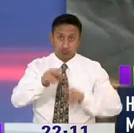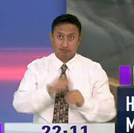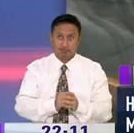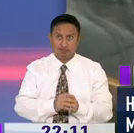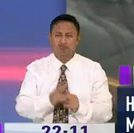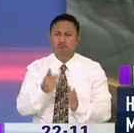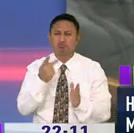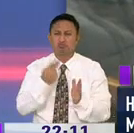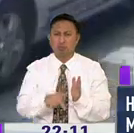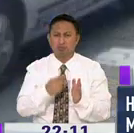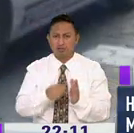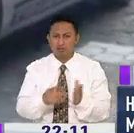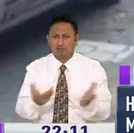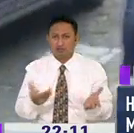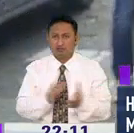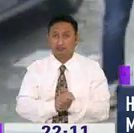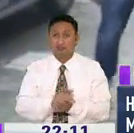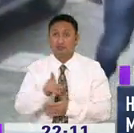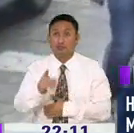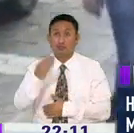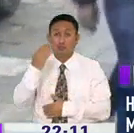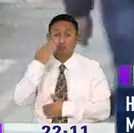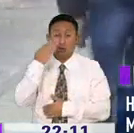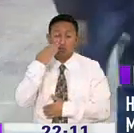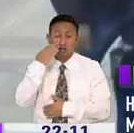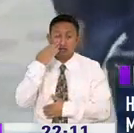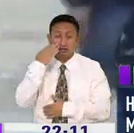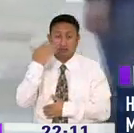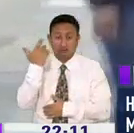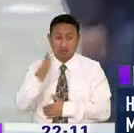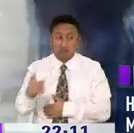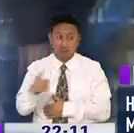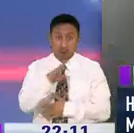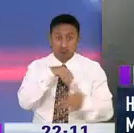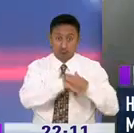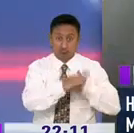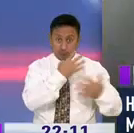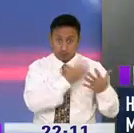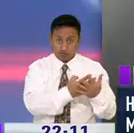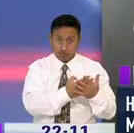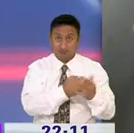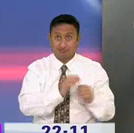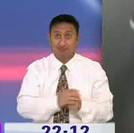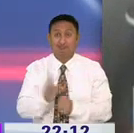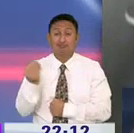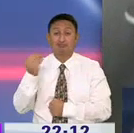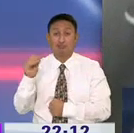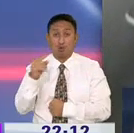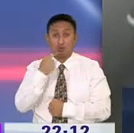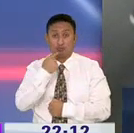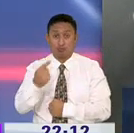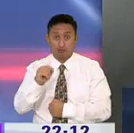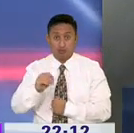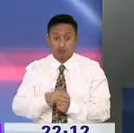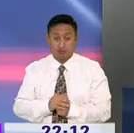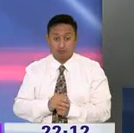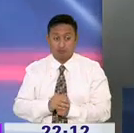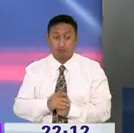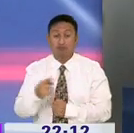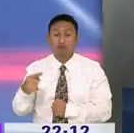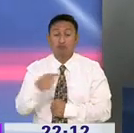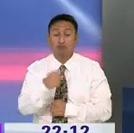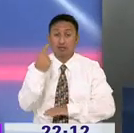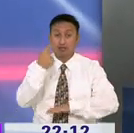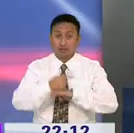que realmente ocurrió? La madre del pequeño lo relató una vez que su pareja fue detenida. La menor nos decía a nosotros que el